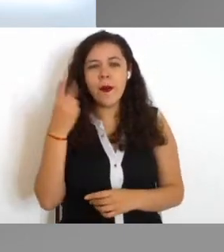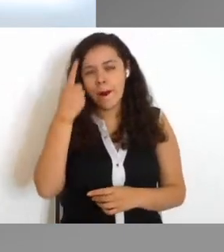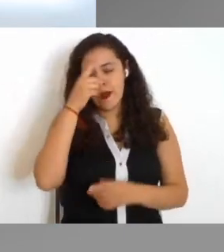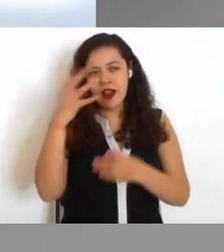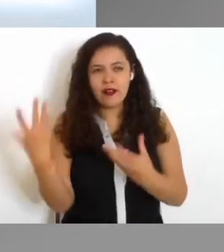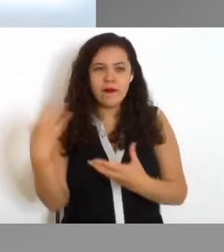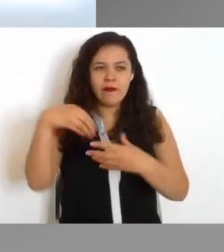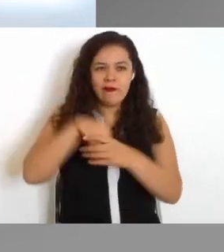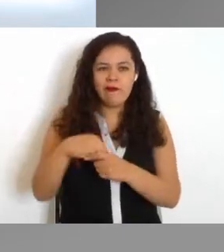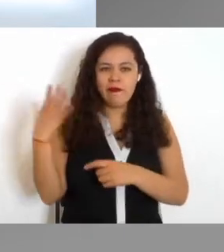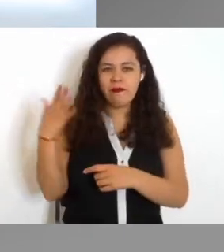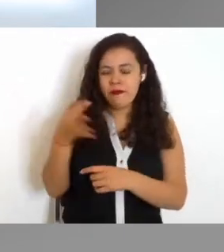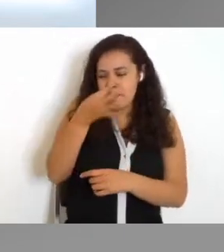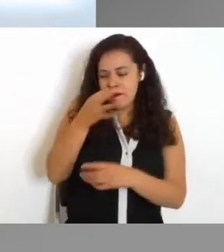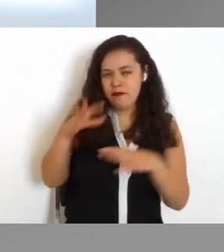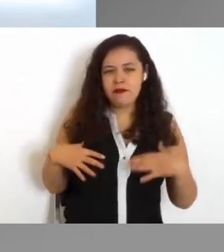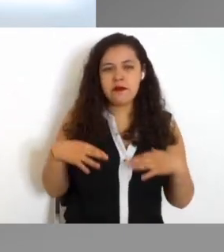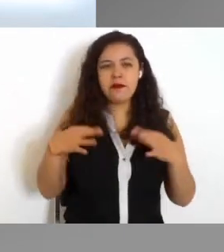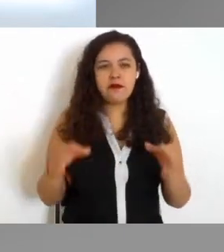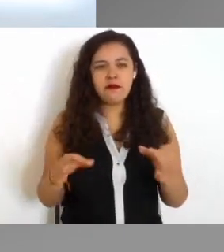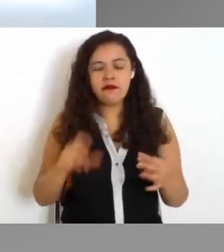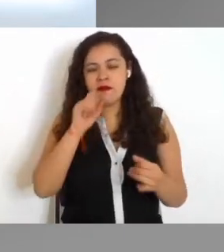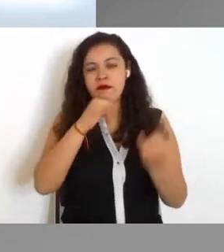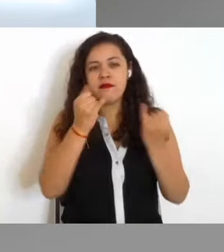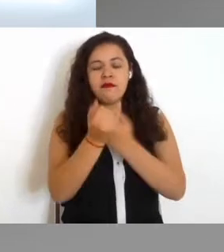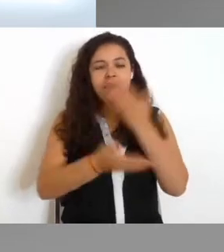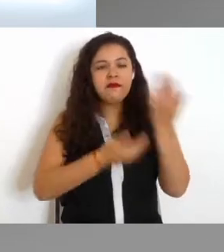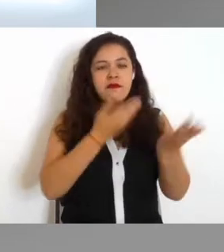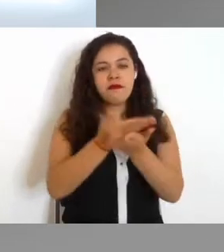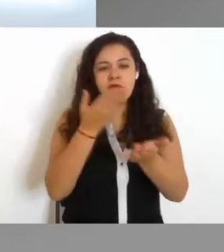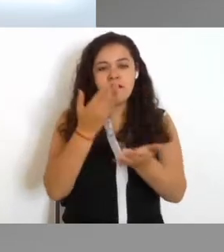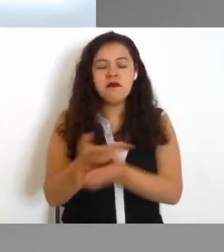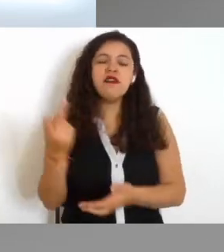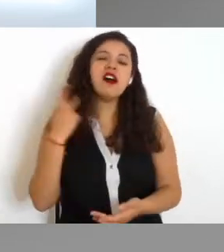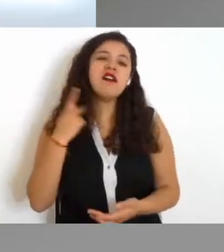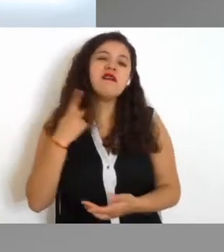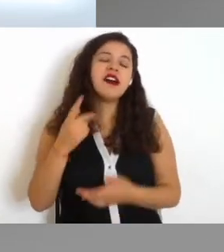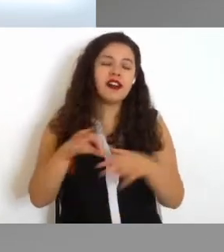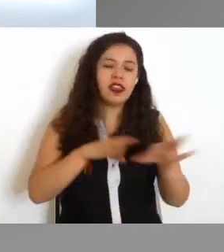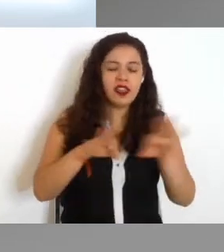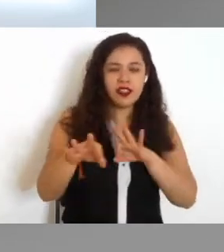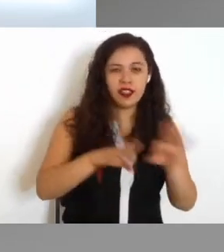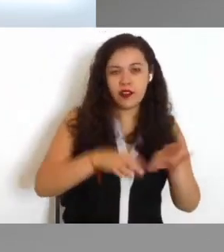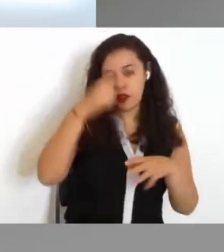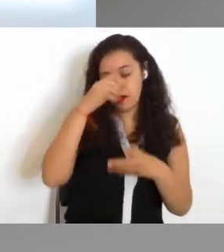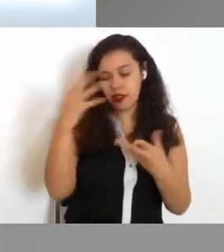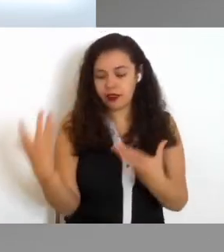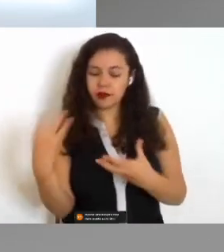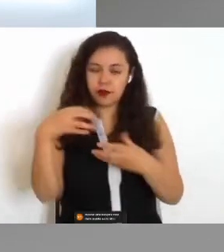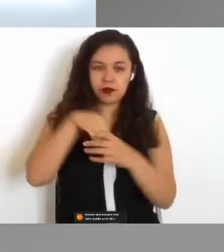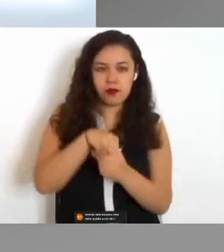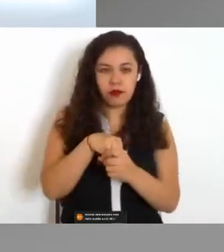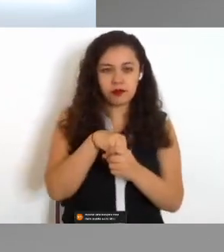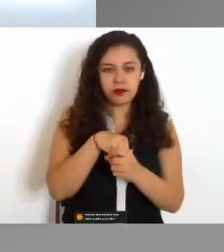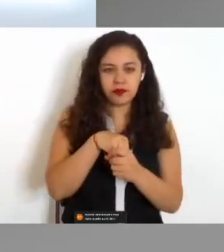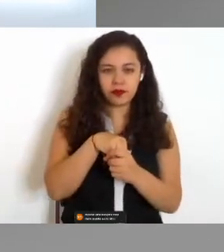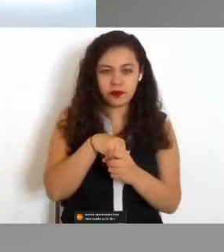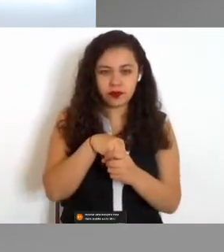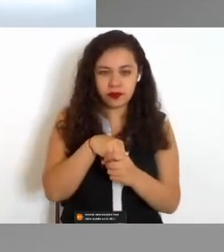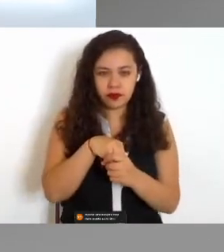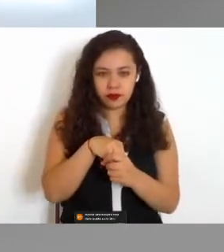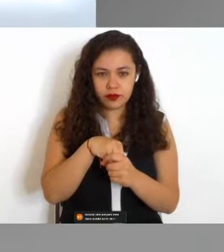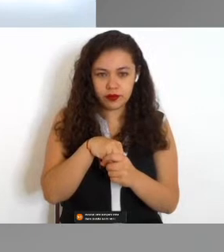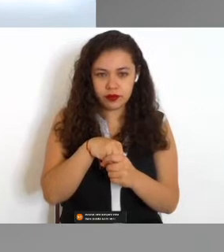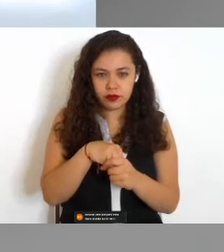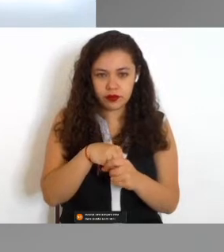recientemente creadas, así como de propuestas de políticas operativas inclusivas que se están generando y